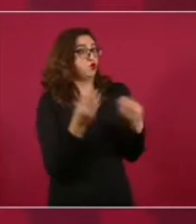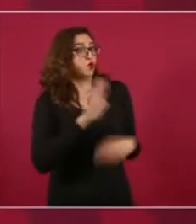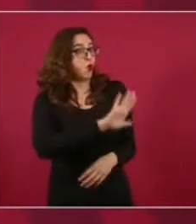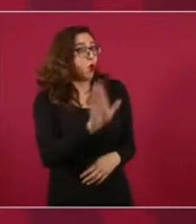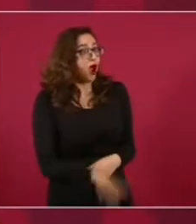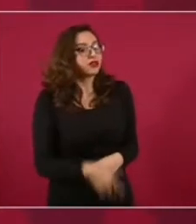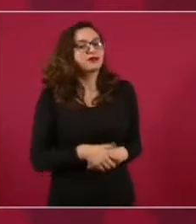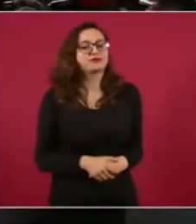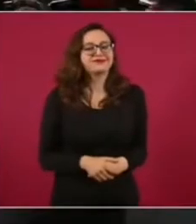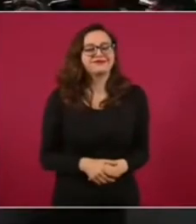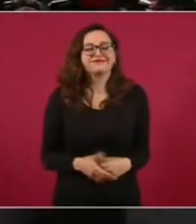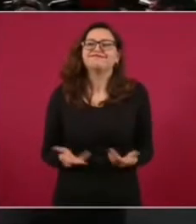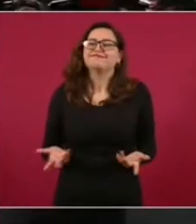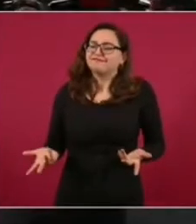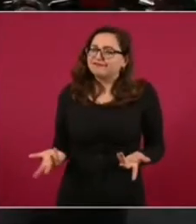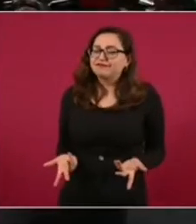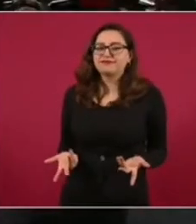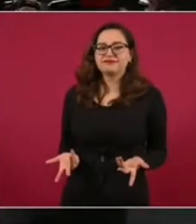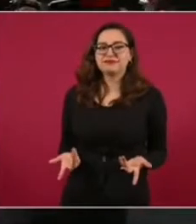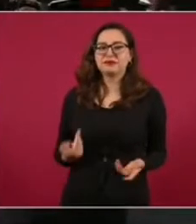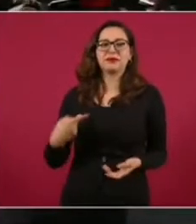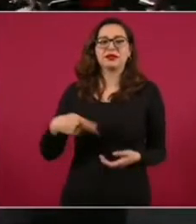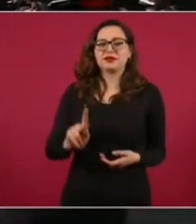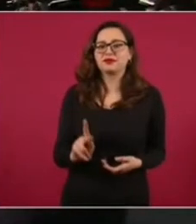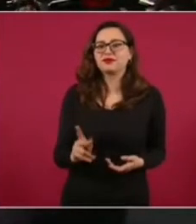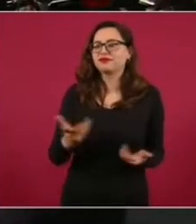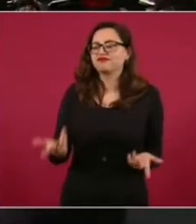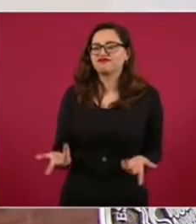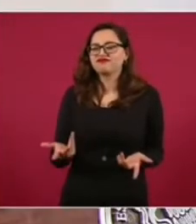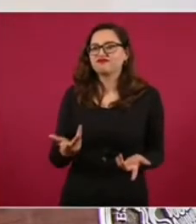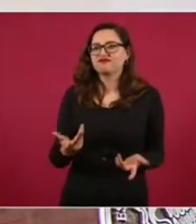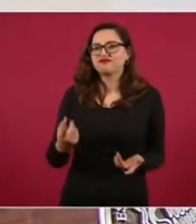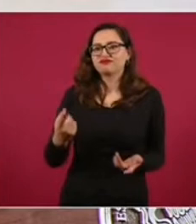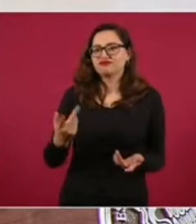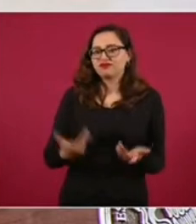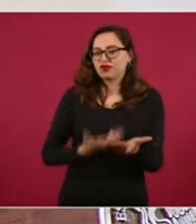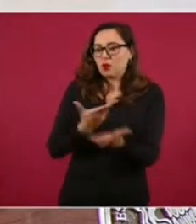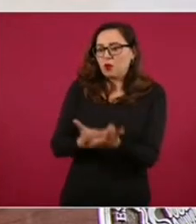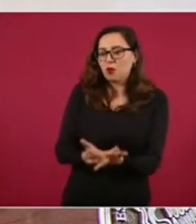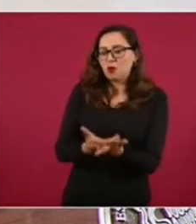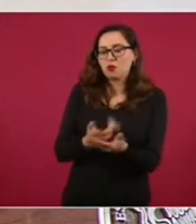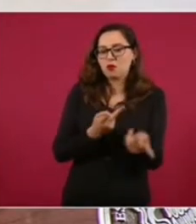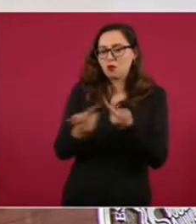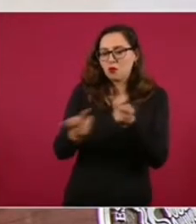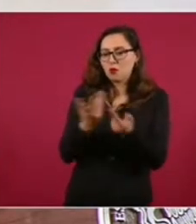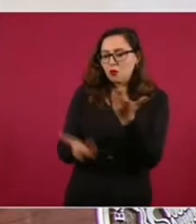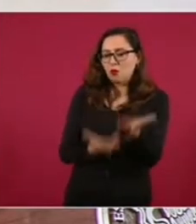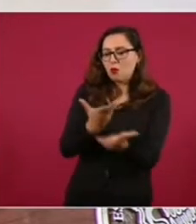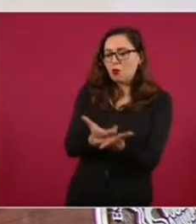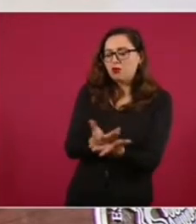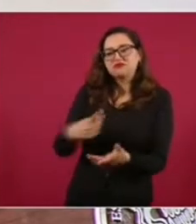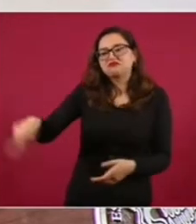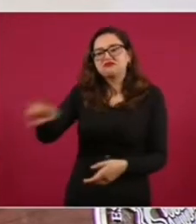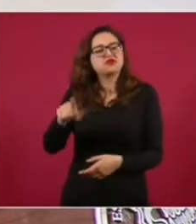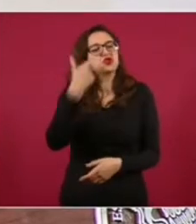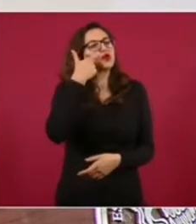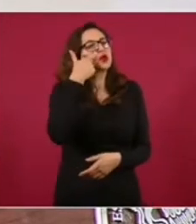Porque ellos no están a favor de nuestra estrategia. Estábamos hablando hace un